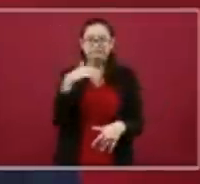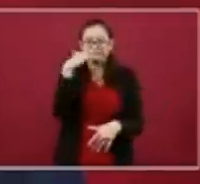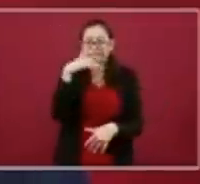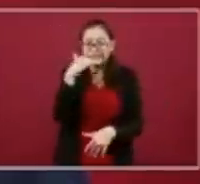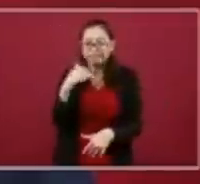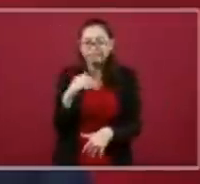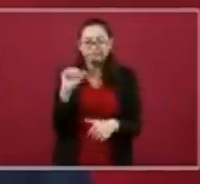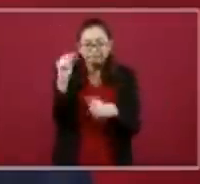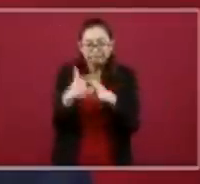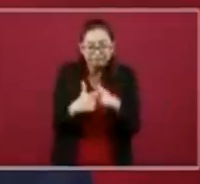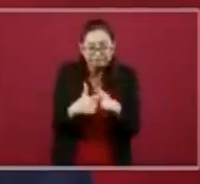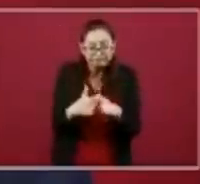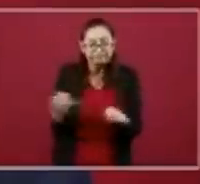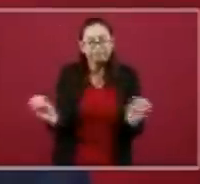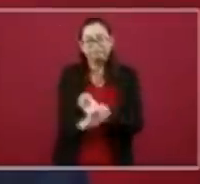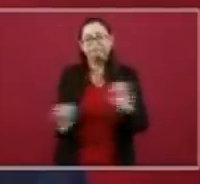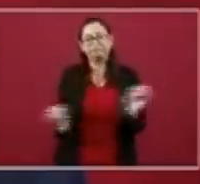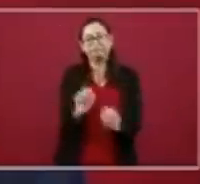de corrupción.